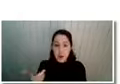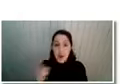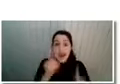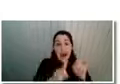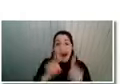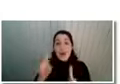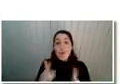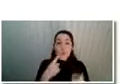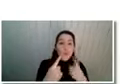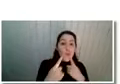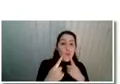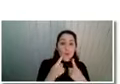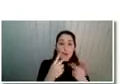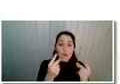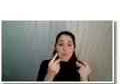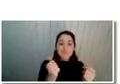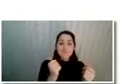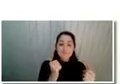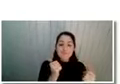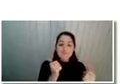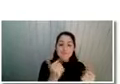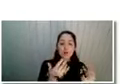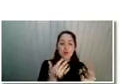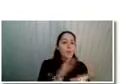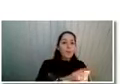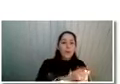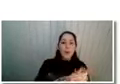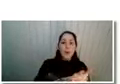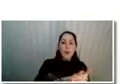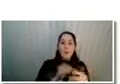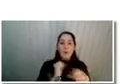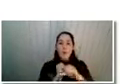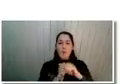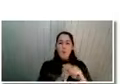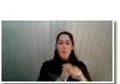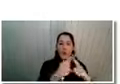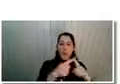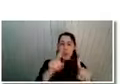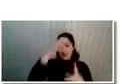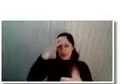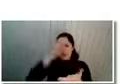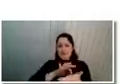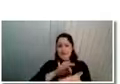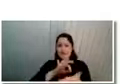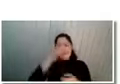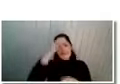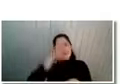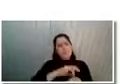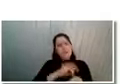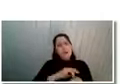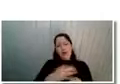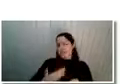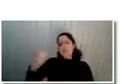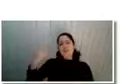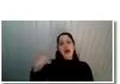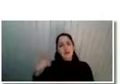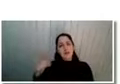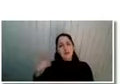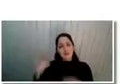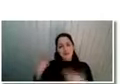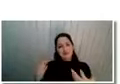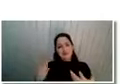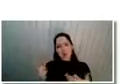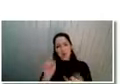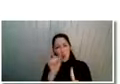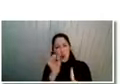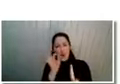a anticuerpos que se han generado en el humano en respuesta a otros coronavirus, no son tan específicos como una PCR. Y por eso está